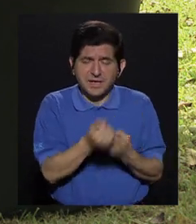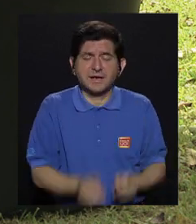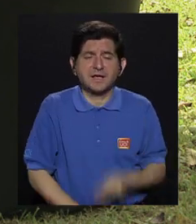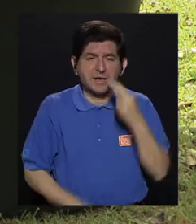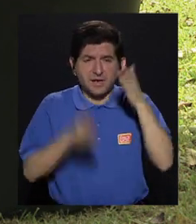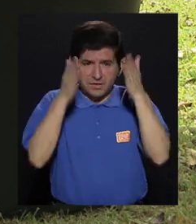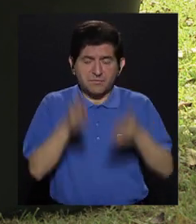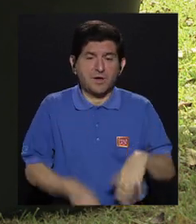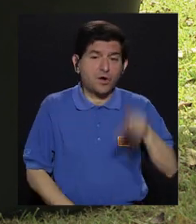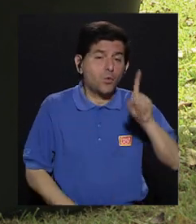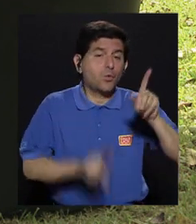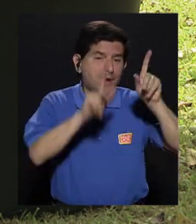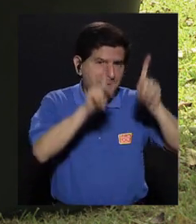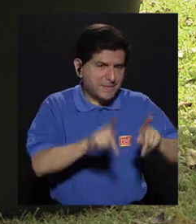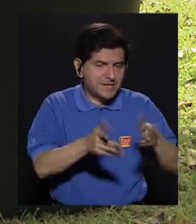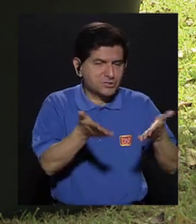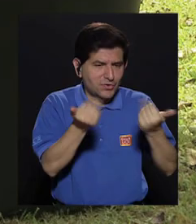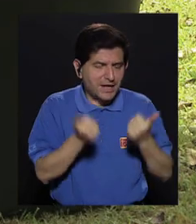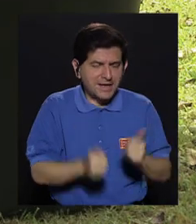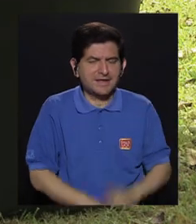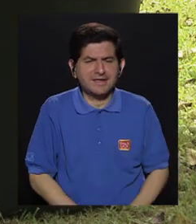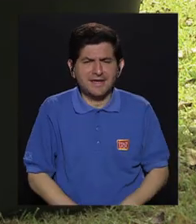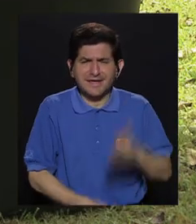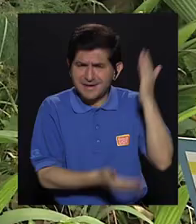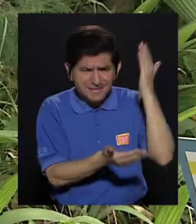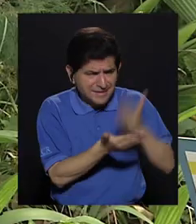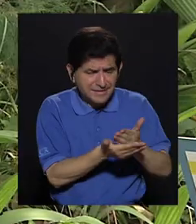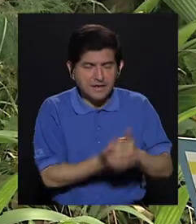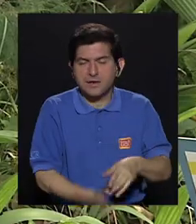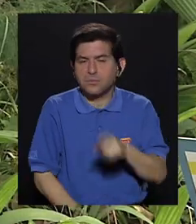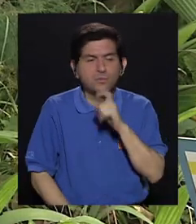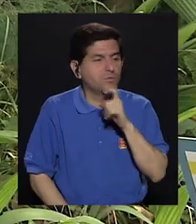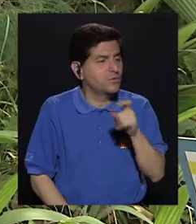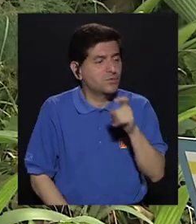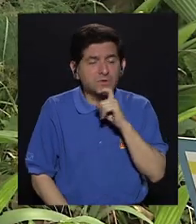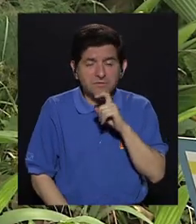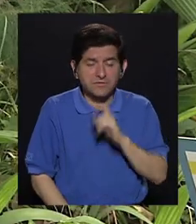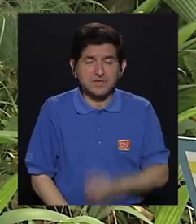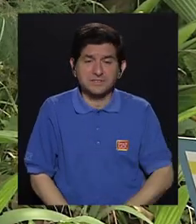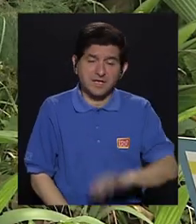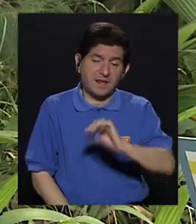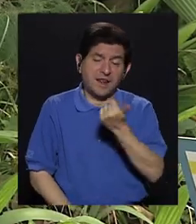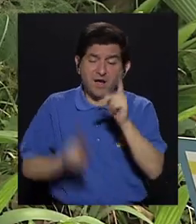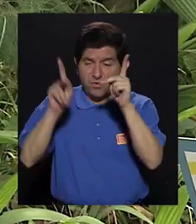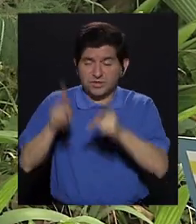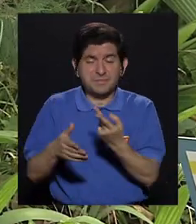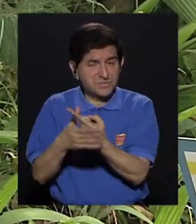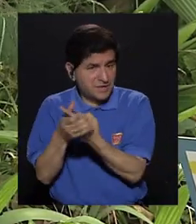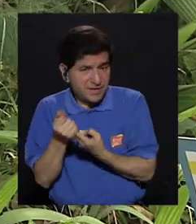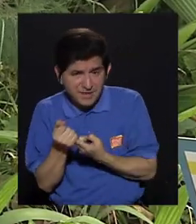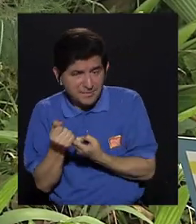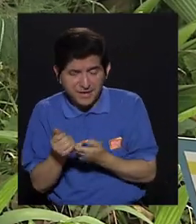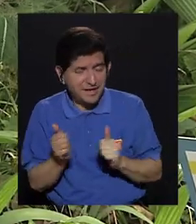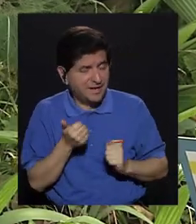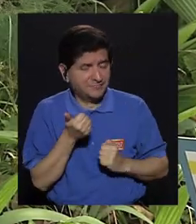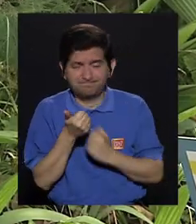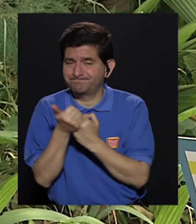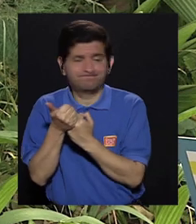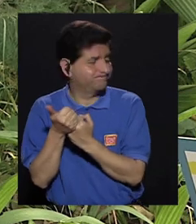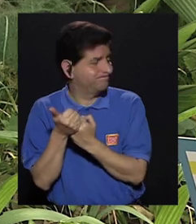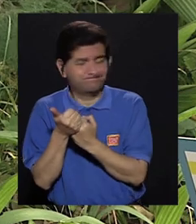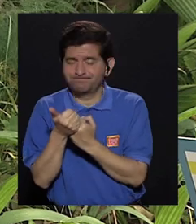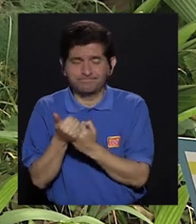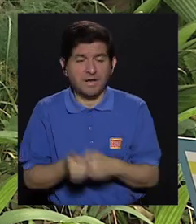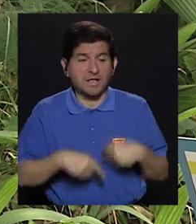parejas fumadoras donde una de las personas quiere dejar de fumar, se le dificulta mucho más si su pareja no lo acompaña en el proceso,